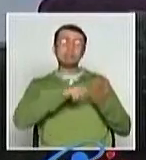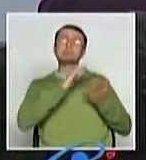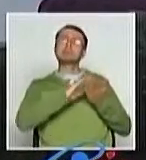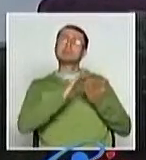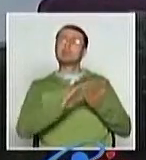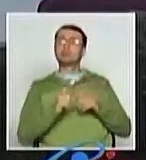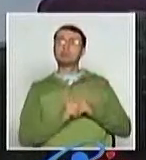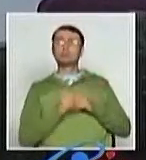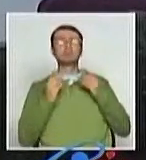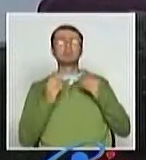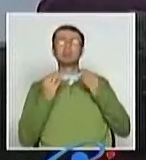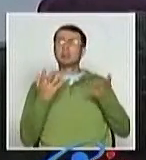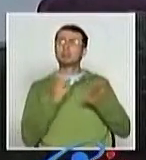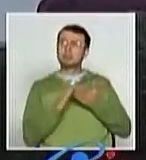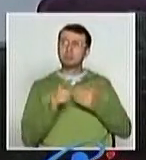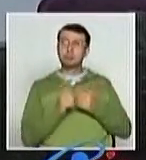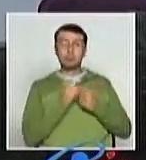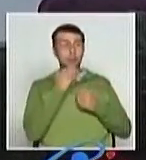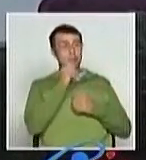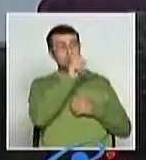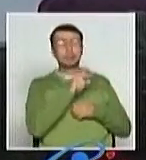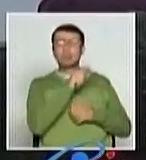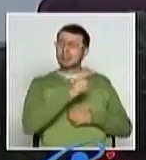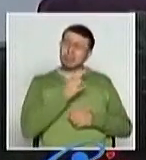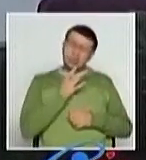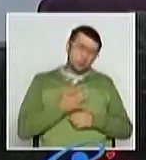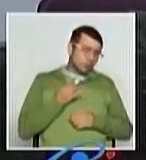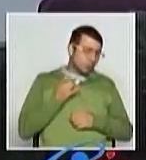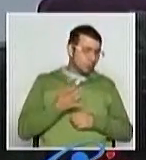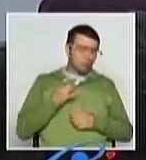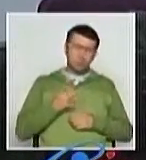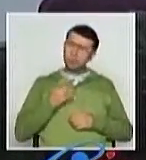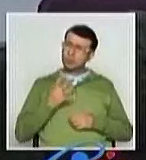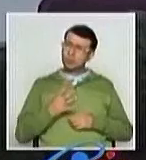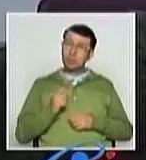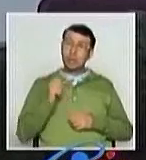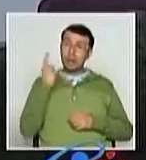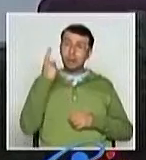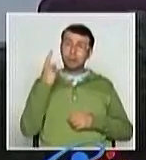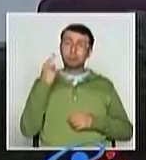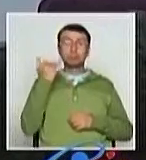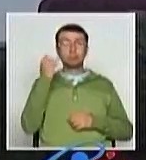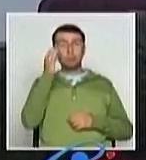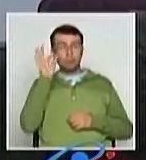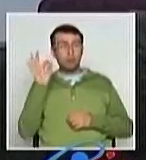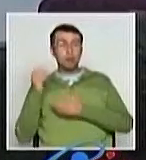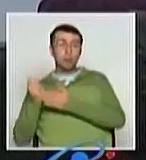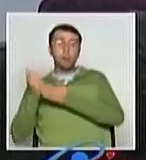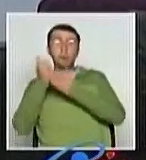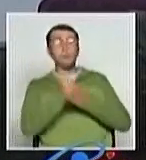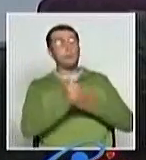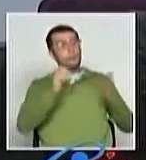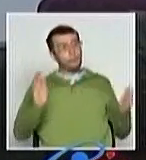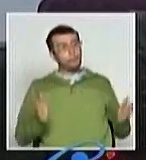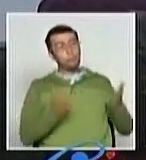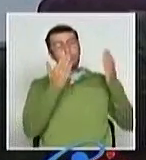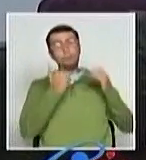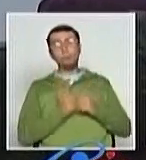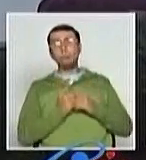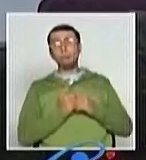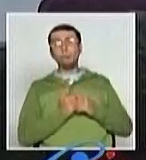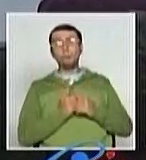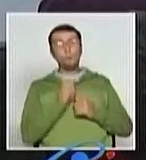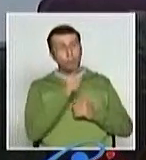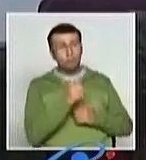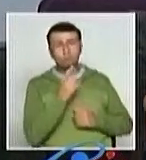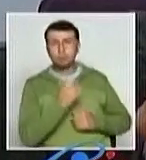sencillo cuando ese ser humano está lleno de dolor pues es muy difícil comenzar a meter el bienestar el dolor permite a esa